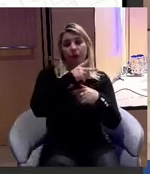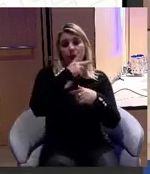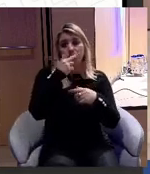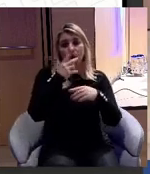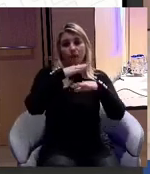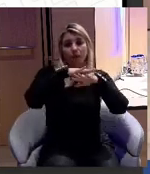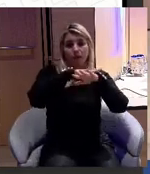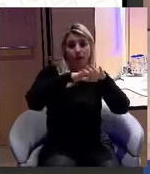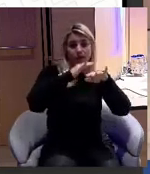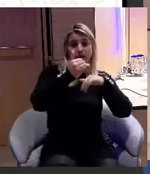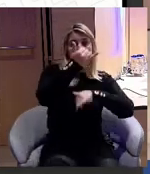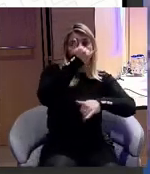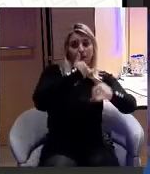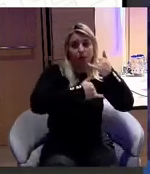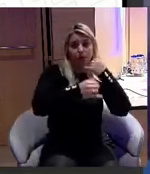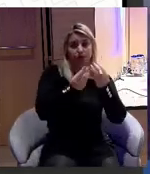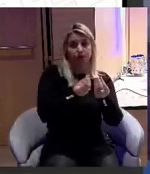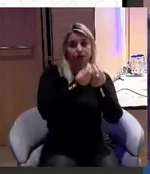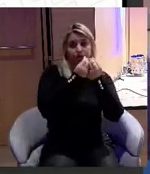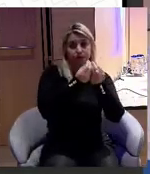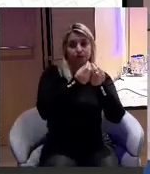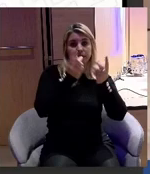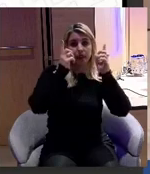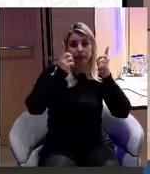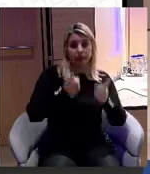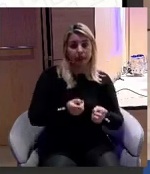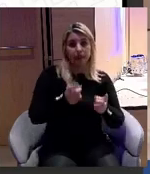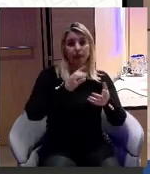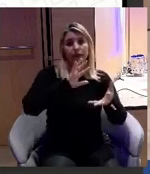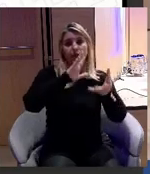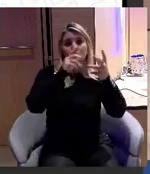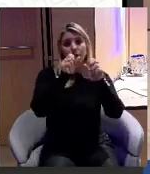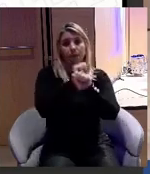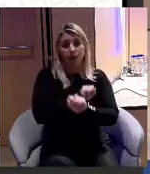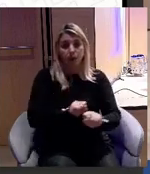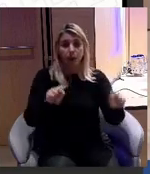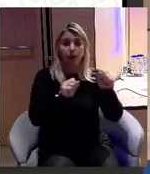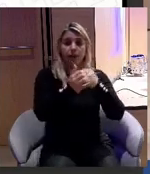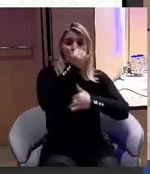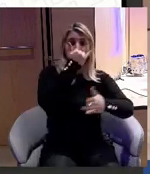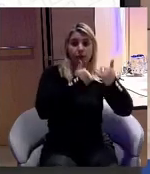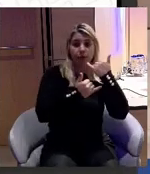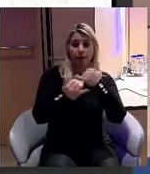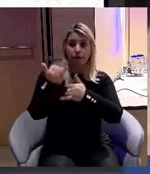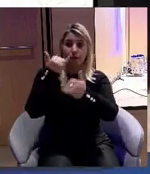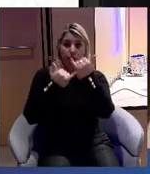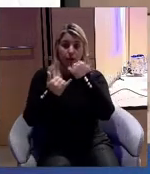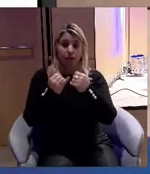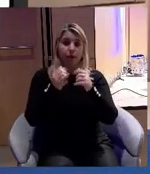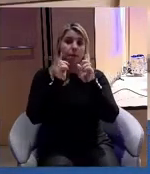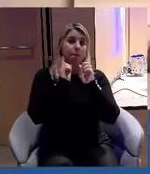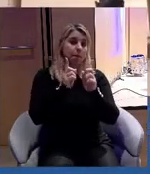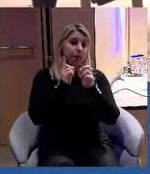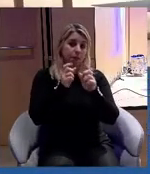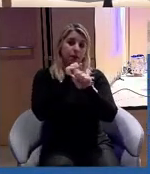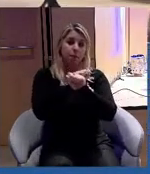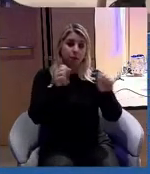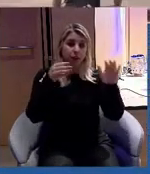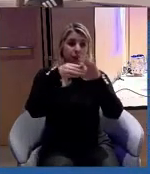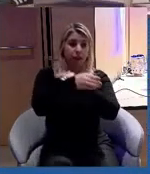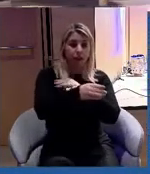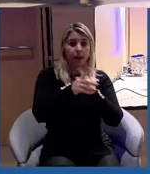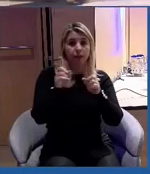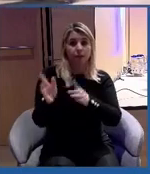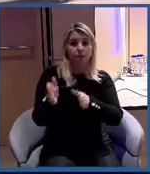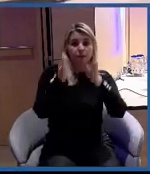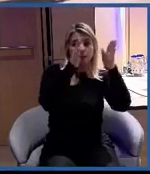bases de datos Y muchas formas de acceder a la misma información por un lado tenemos la sección